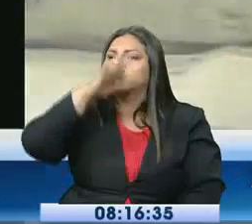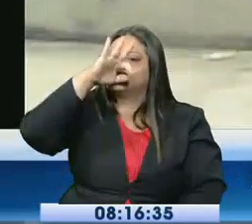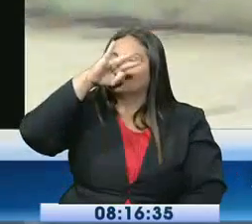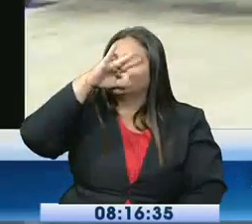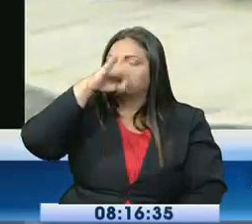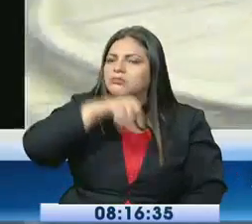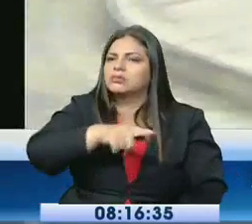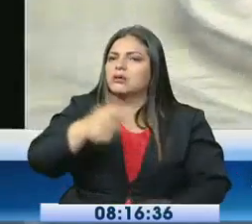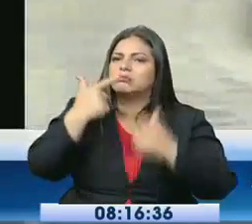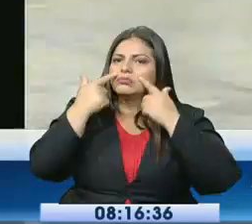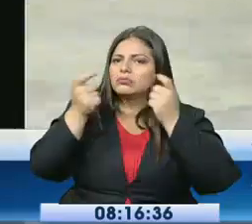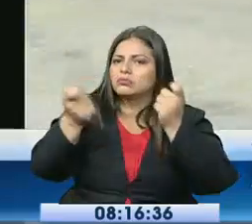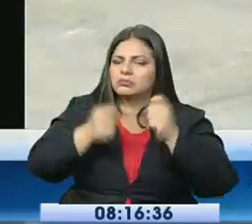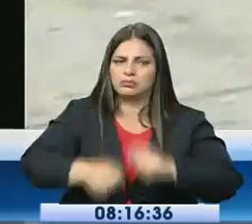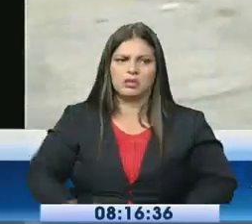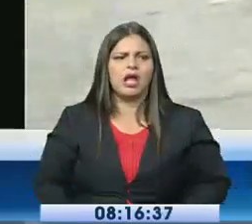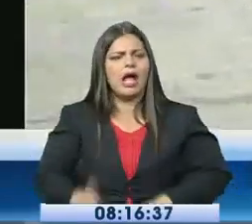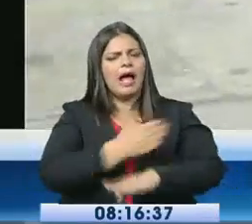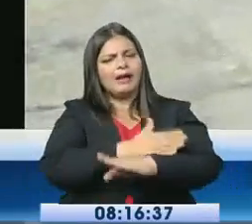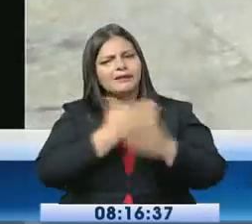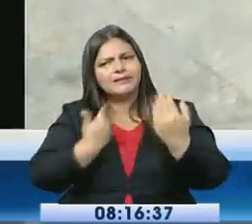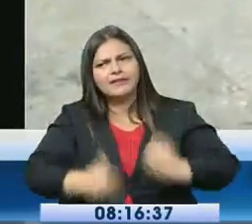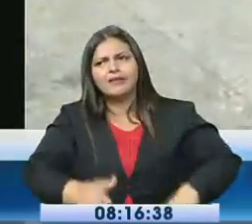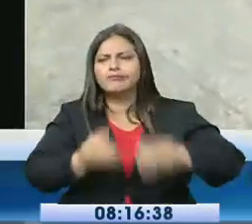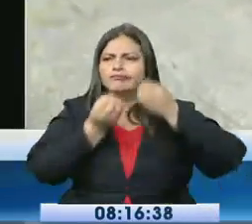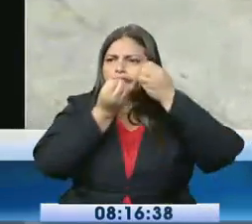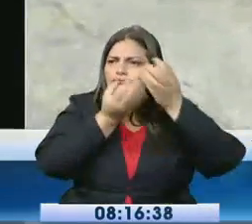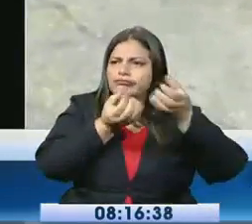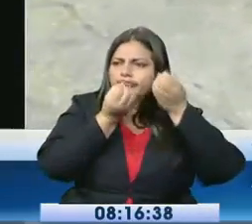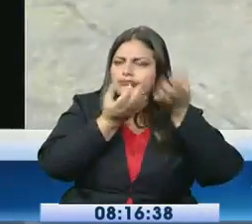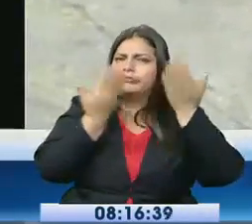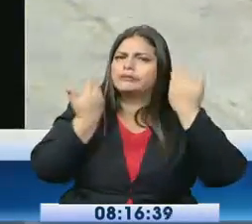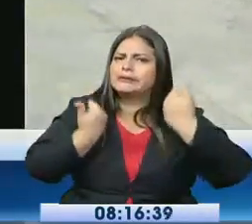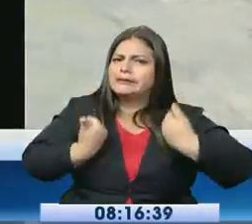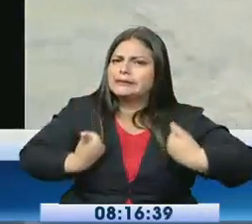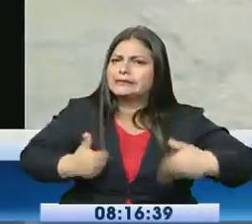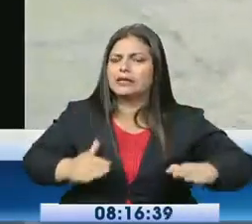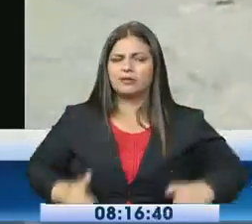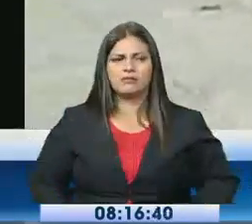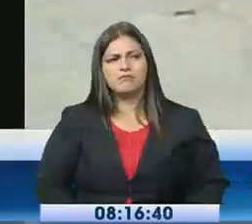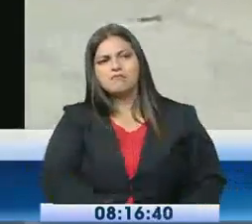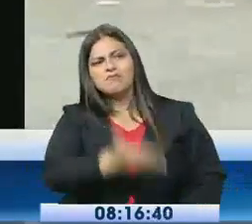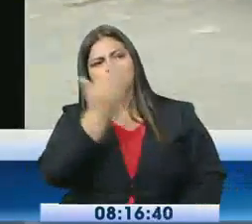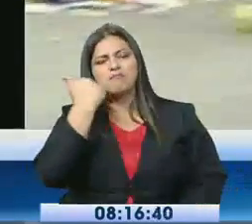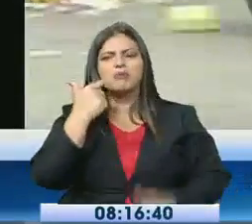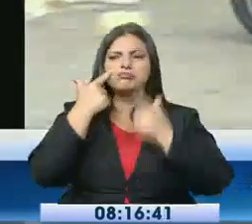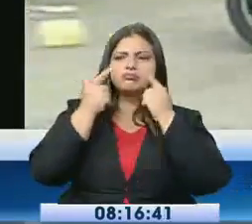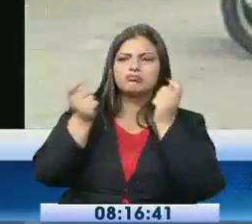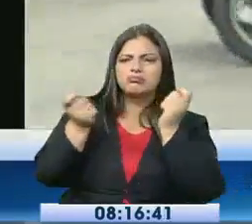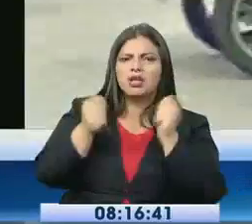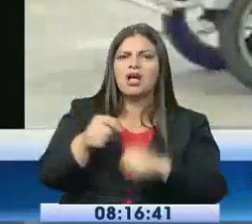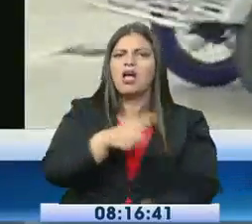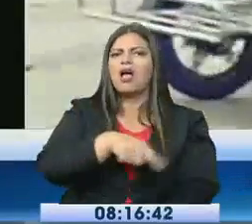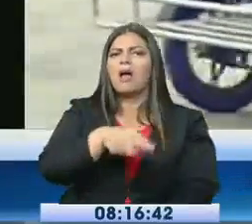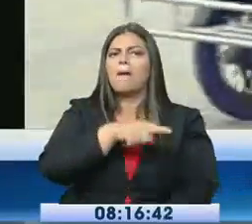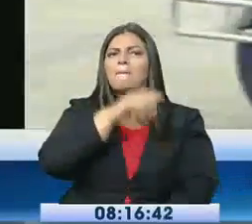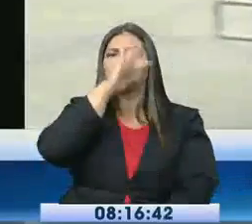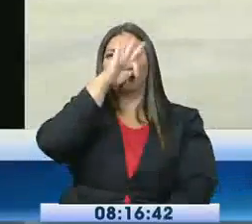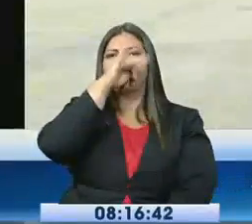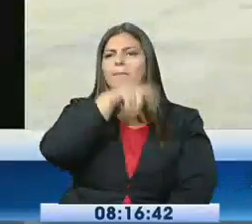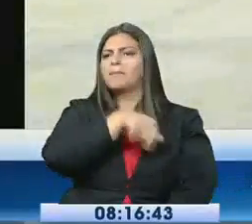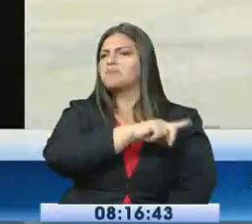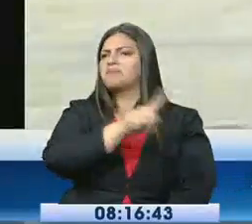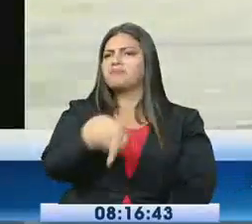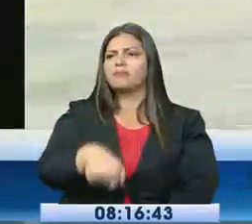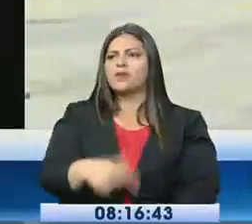normal. Siempre lo hemos hecho. Siempre hemos hecho nosotros que vengan las autoridades y vengan y hagan batidas. Pero no lo hacen. No lo hacen. No hacen. No vienen a